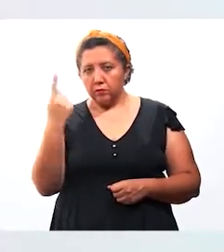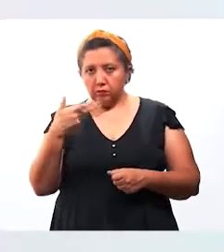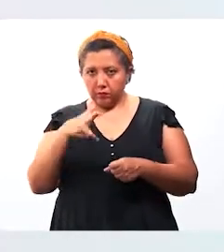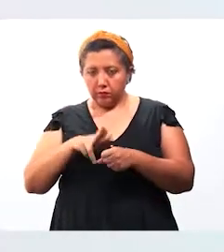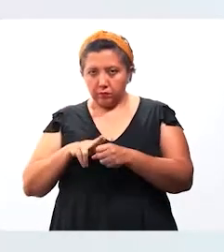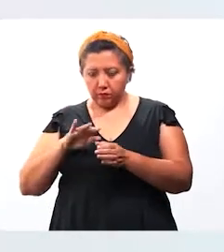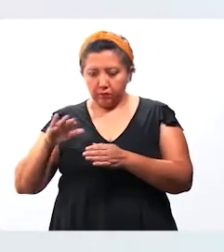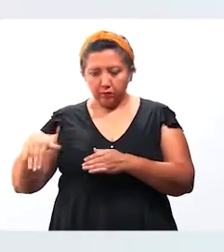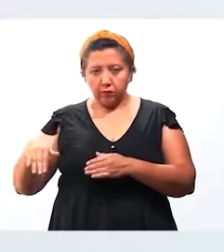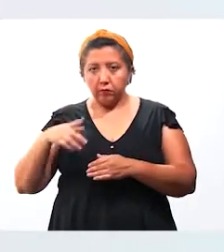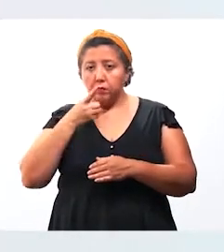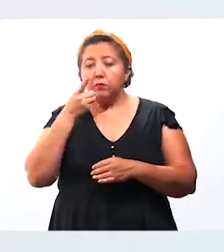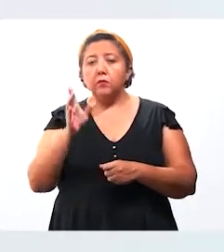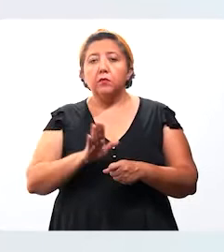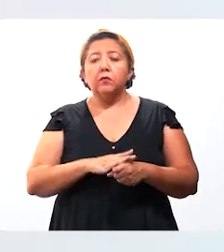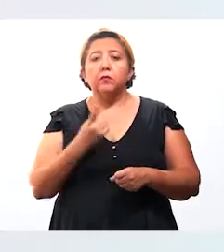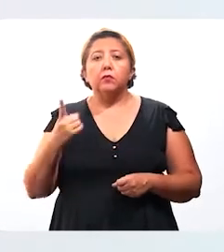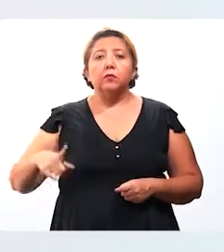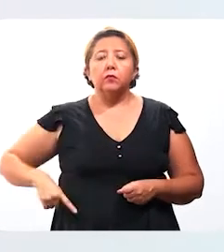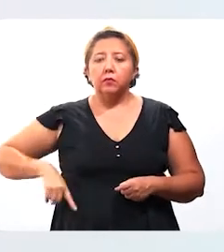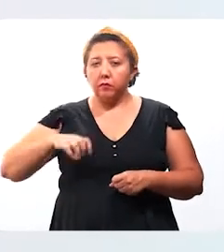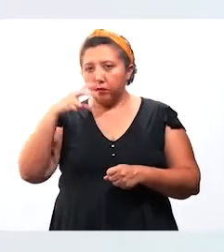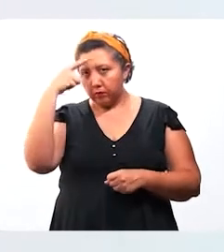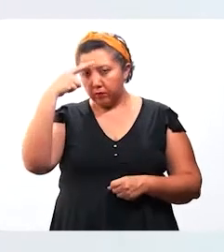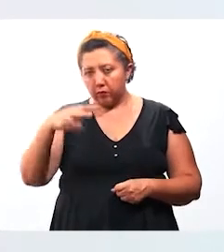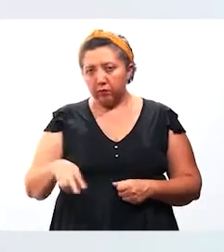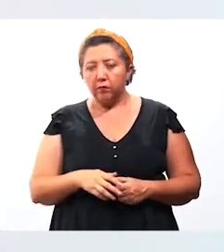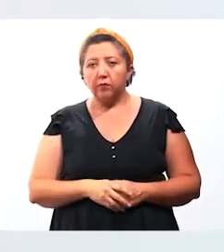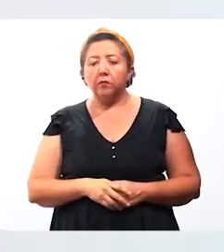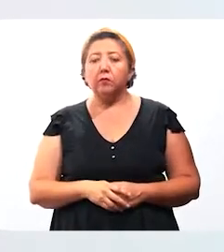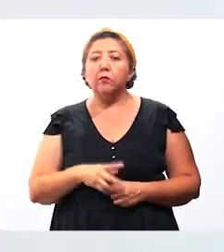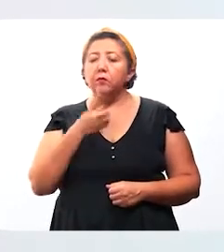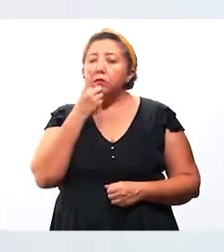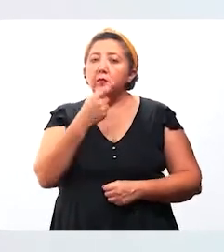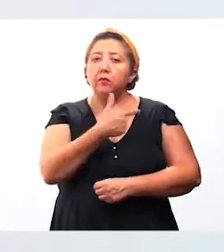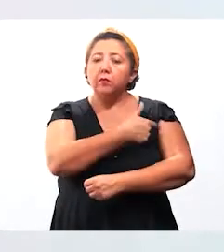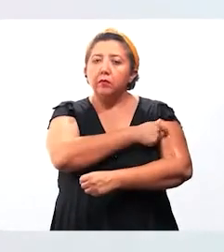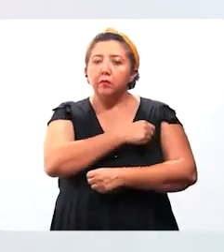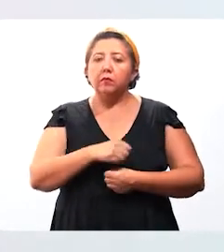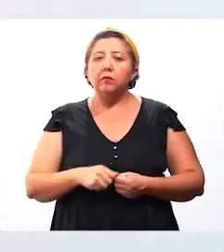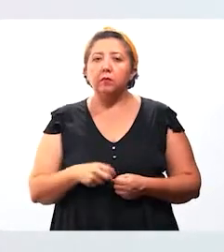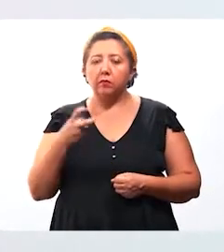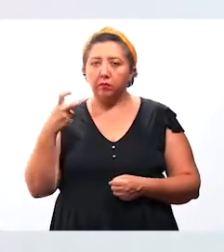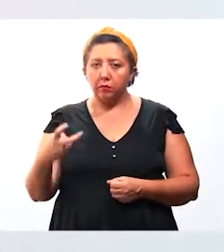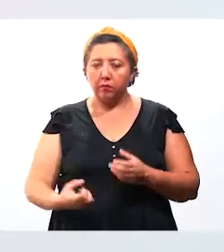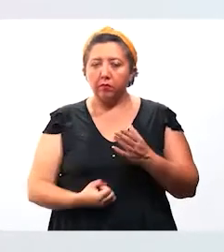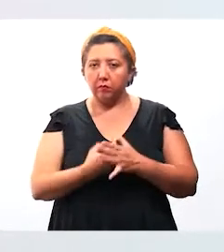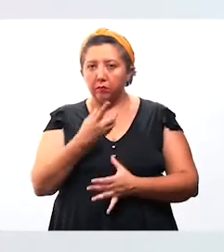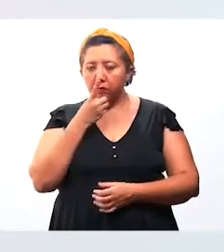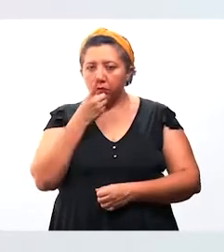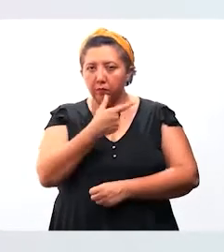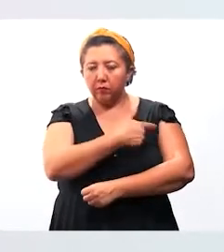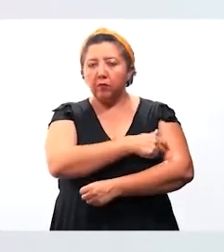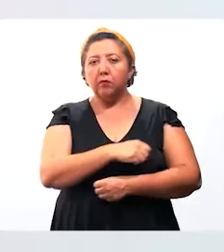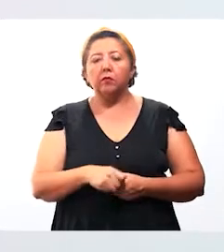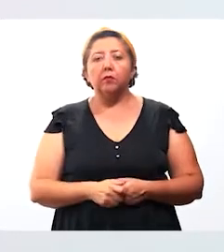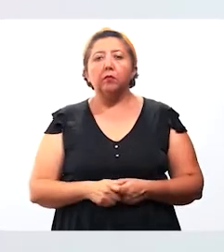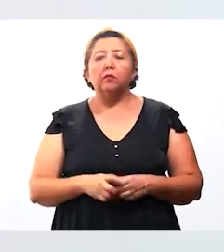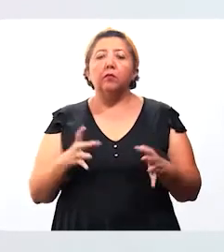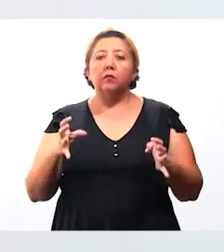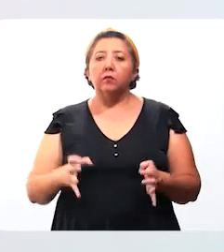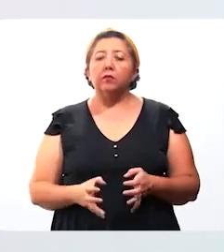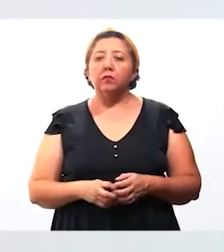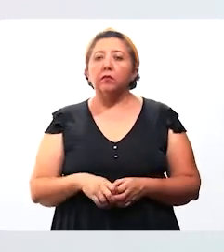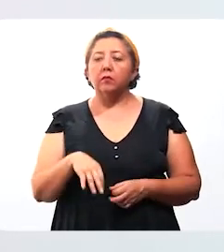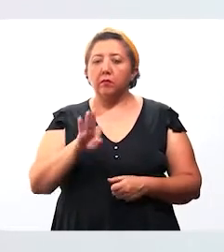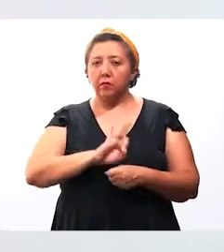T1. Esto por disposición del Gobierno federal. La dosis que se estarán aplicando en esta nueva etapa de vacunación